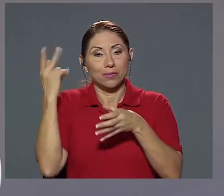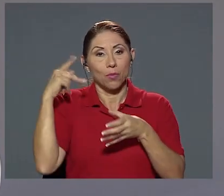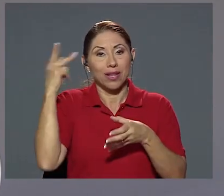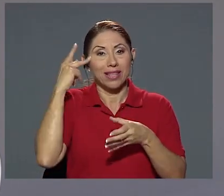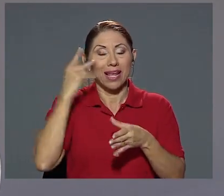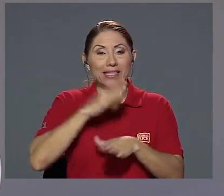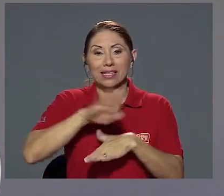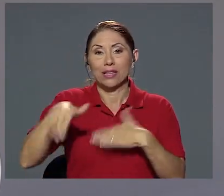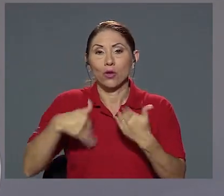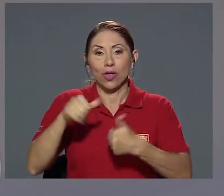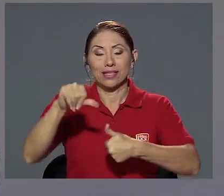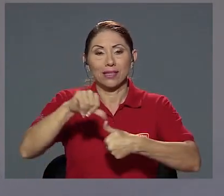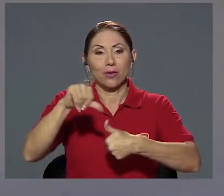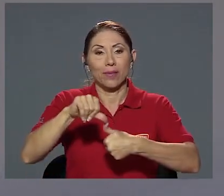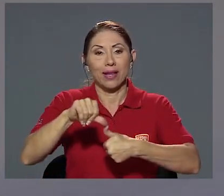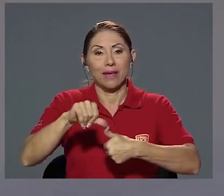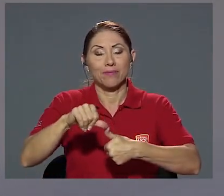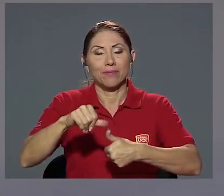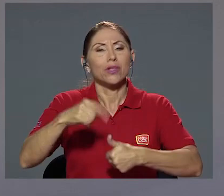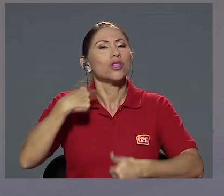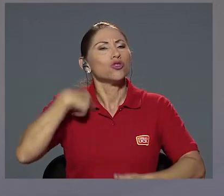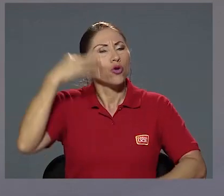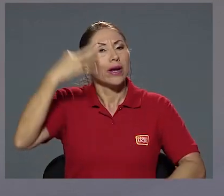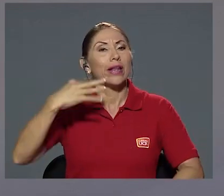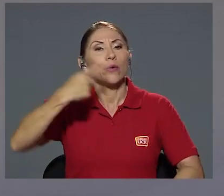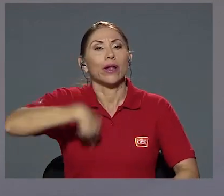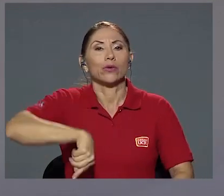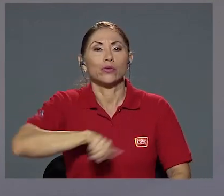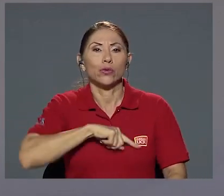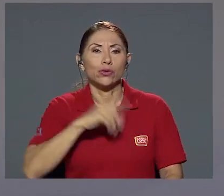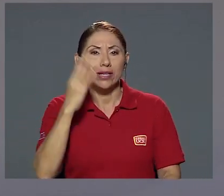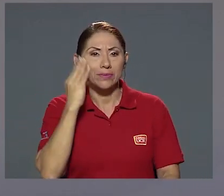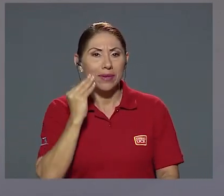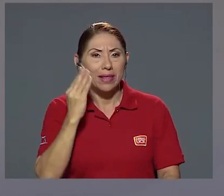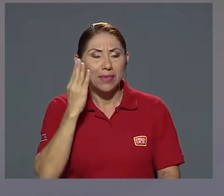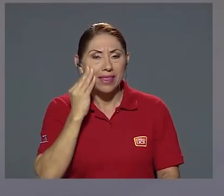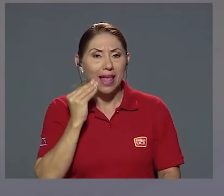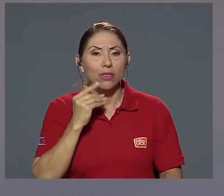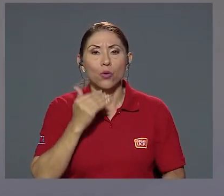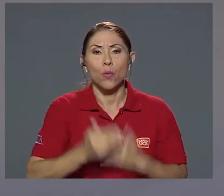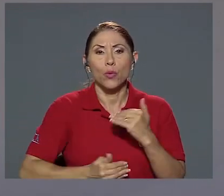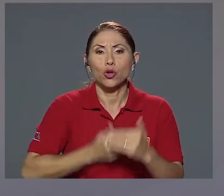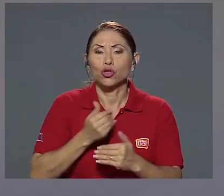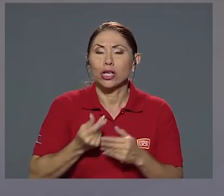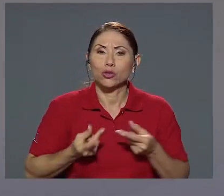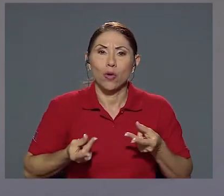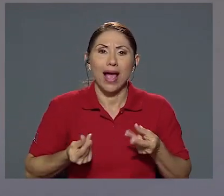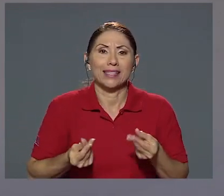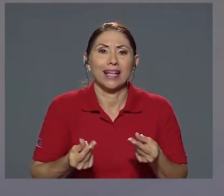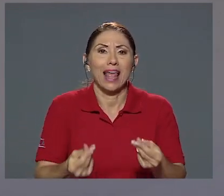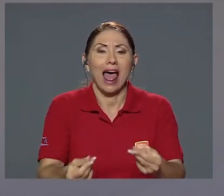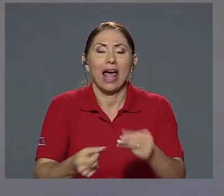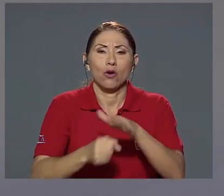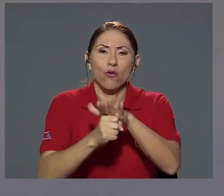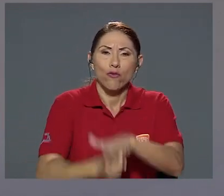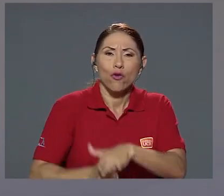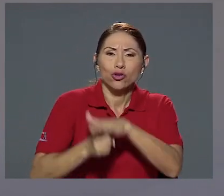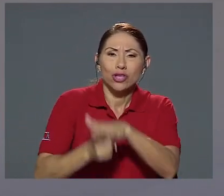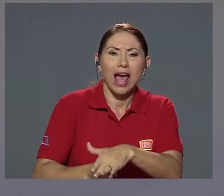en toda Centroamérica. Creo que estamos experimentando un proceso acelerado,